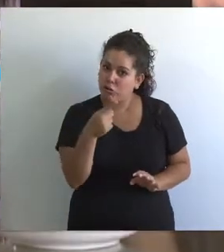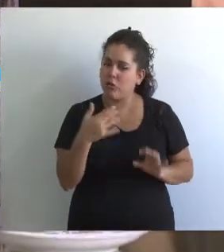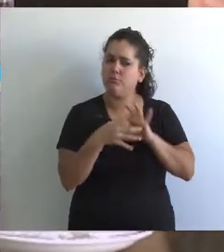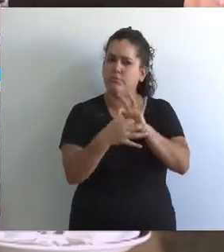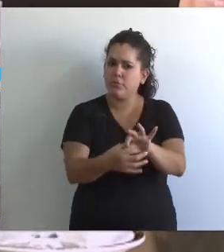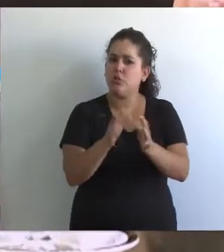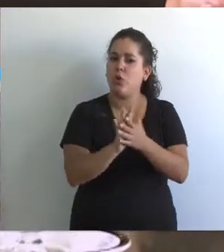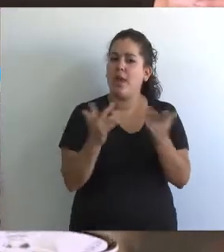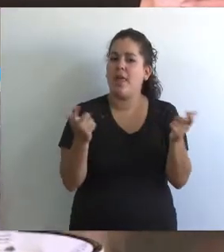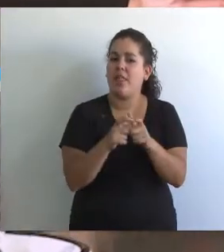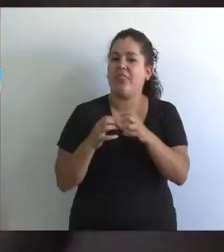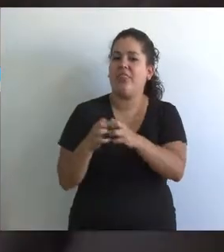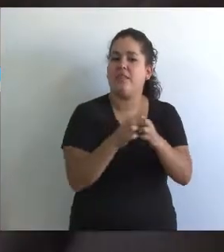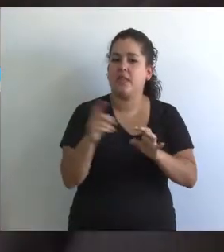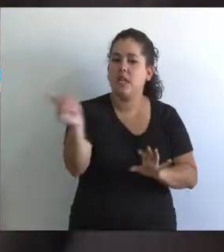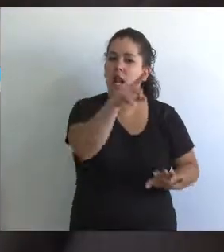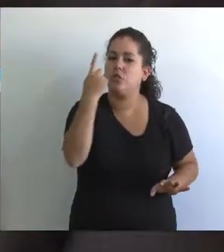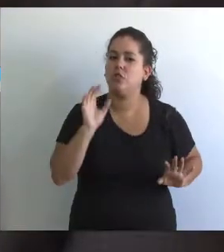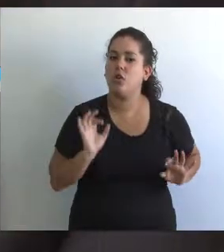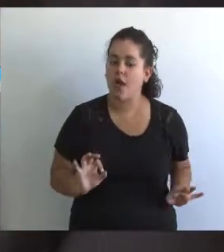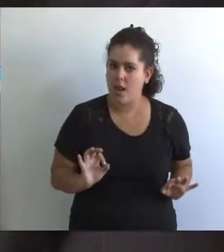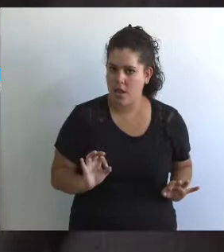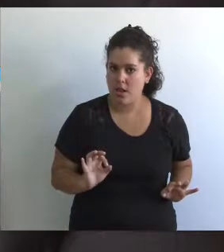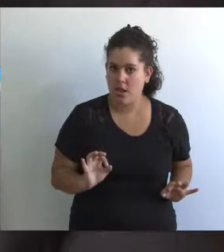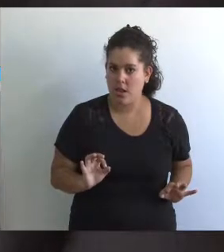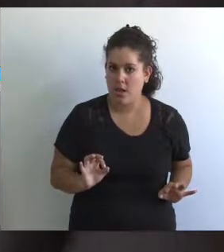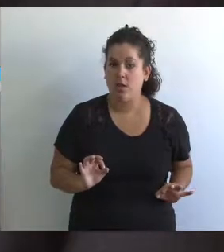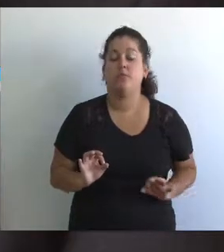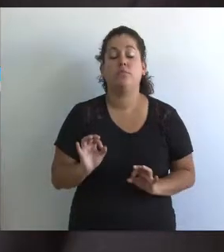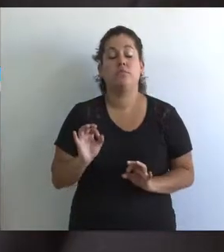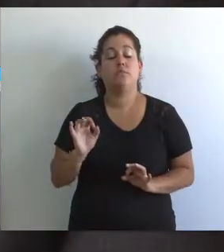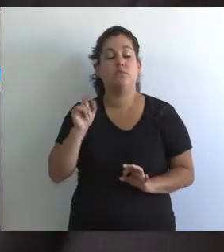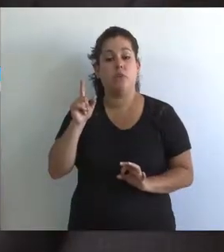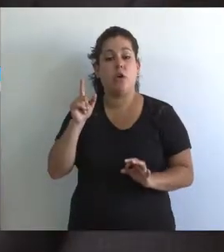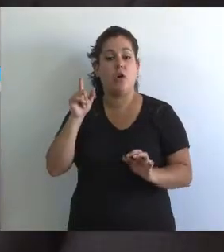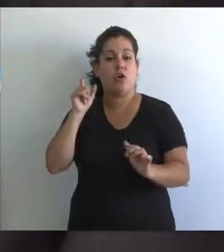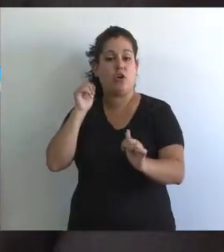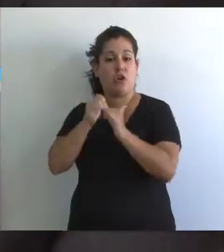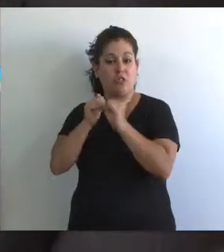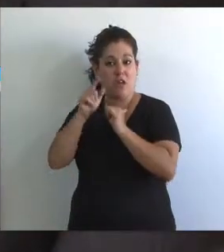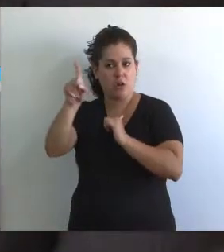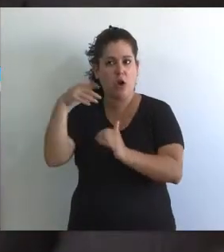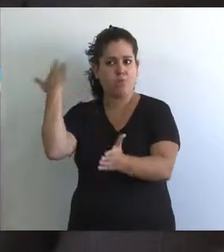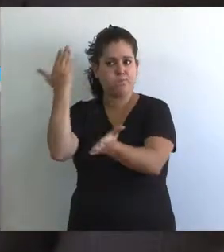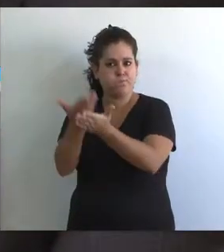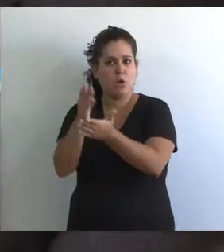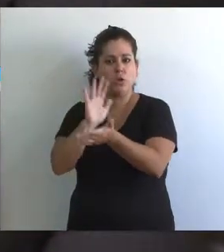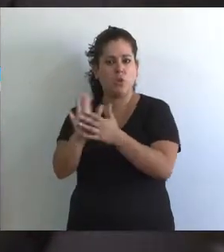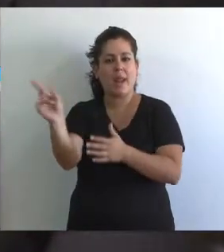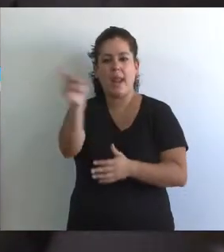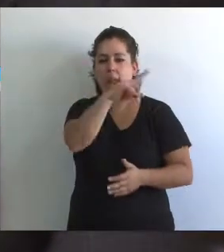lo asociamos a un debate nacional que está planteado. Rosario presentó que está también el tema